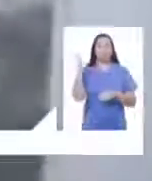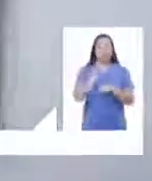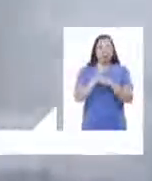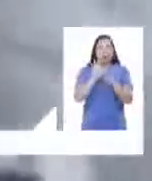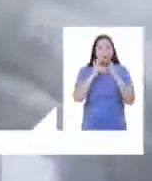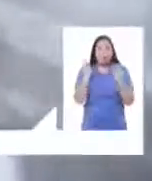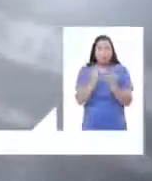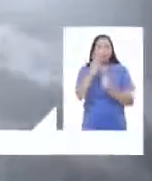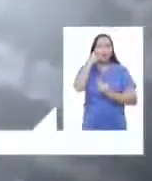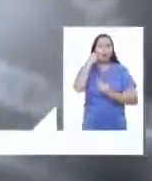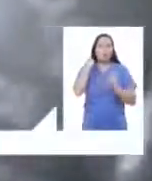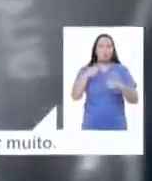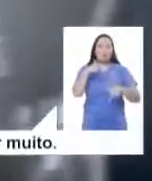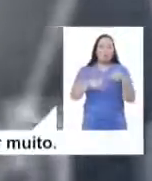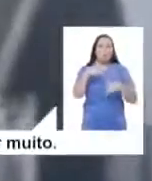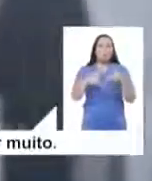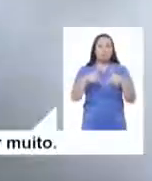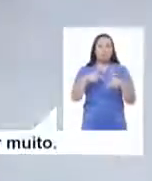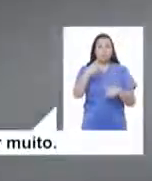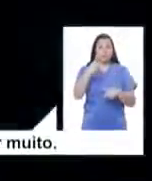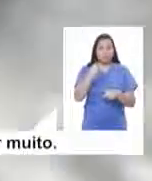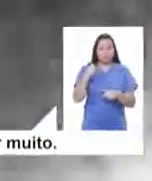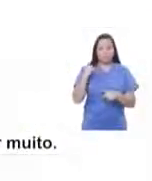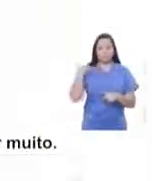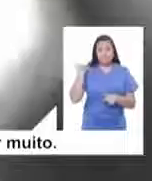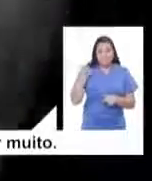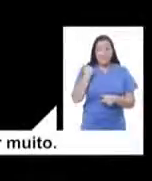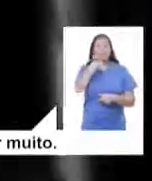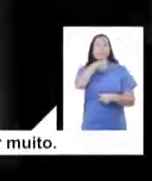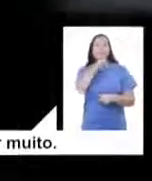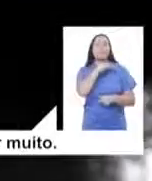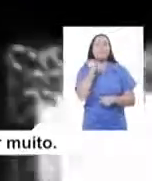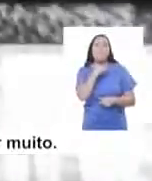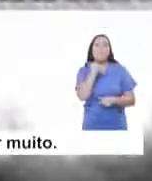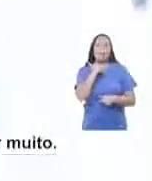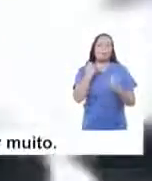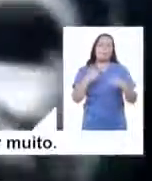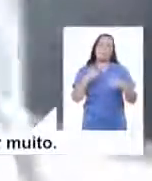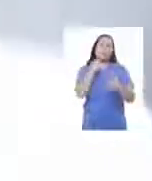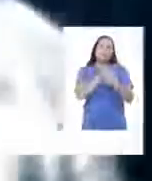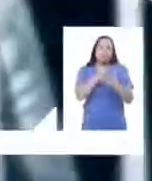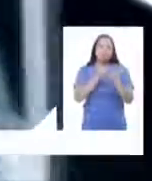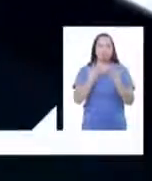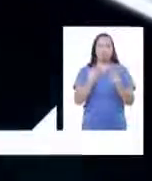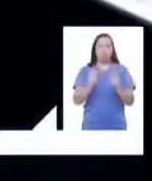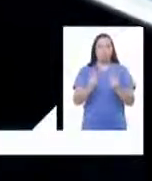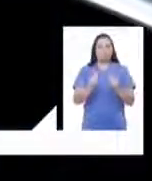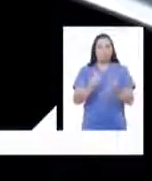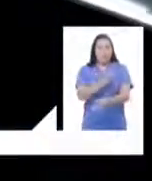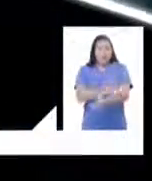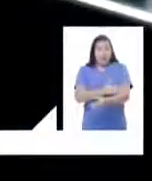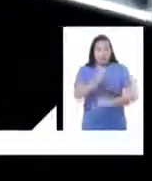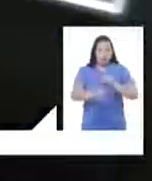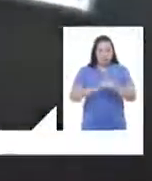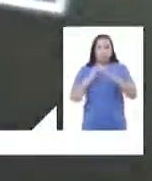presidencia los principales aspirantes a la presidencia usarán a partir de este sábado en la propaganda electoral para conquistar el apoyo de la